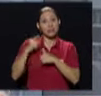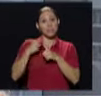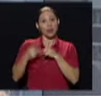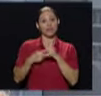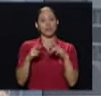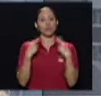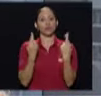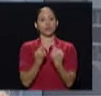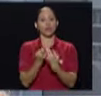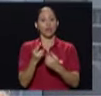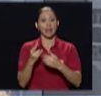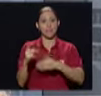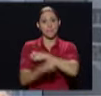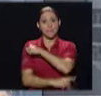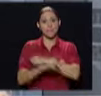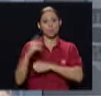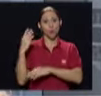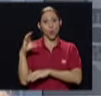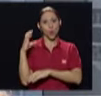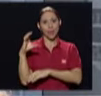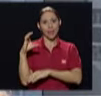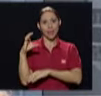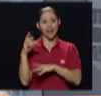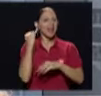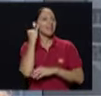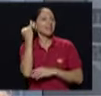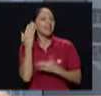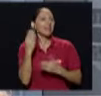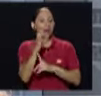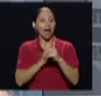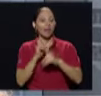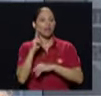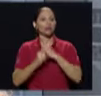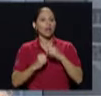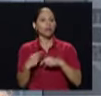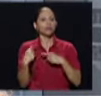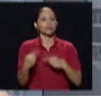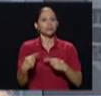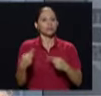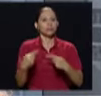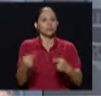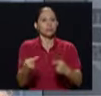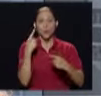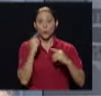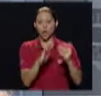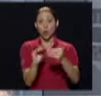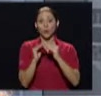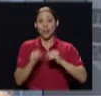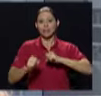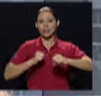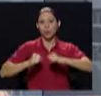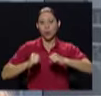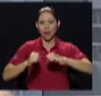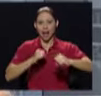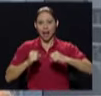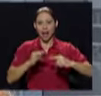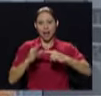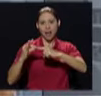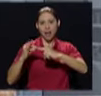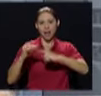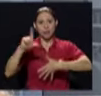primera vez en Colombia, y la idea es reunirnos cada dos años. Y eso porque la comunidad sismológica latinoamericana ha